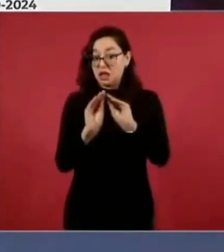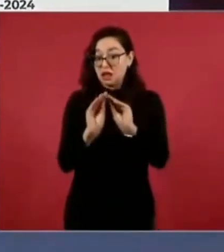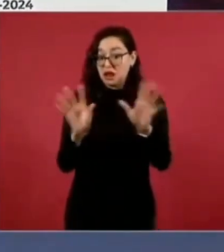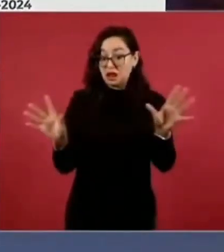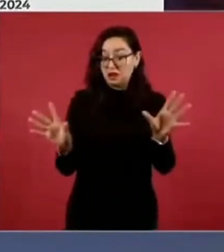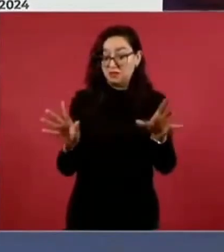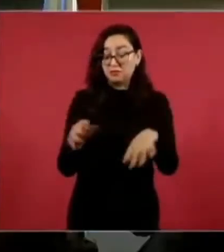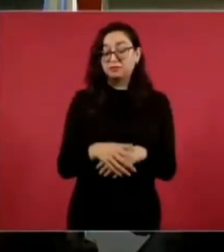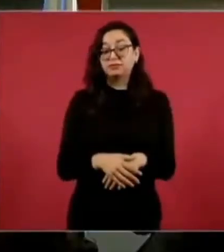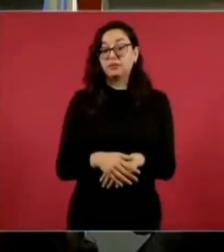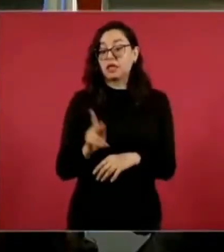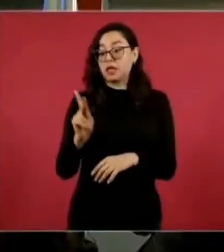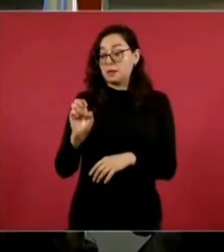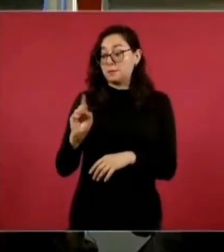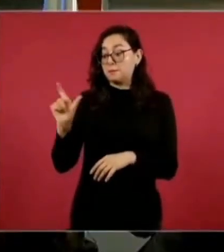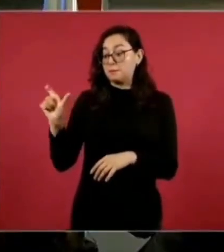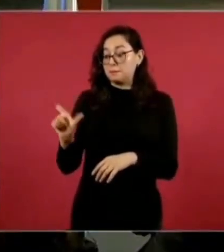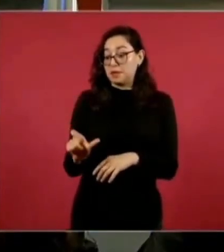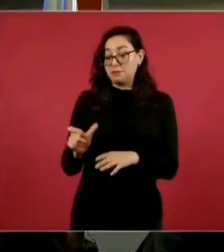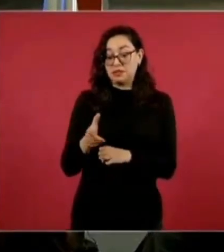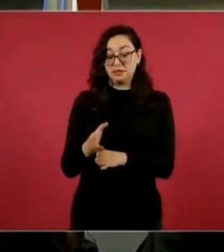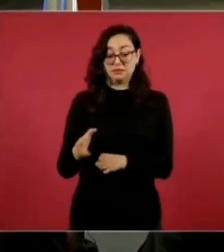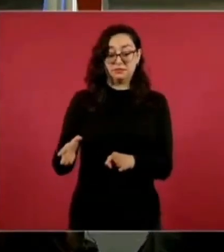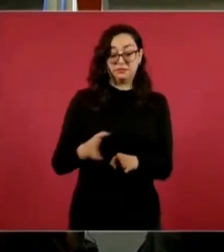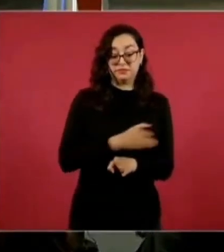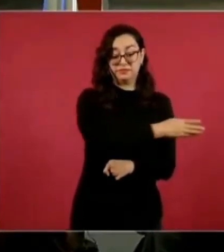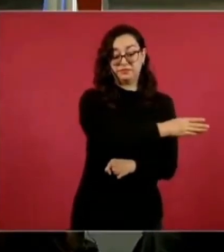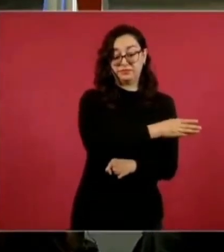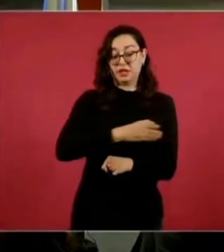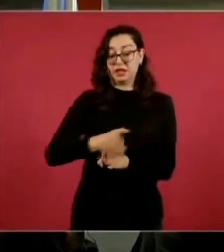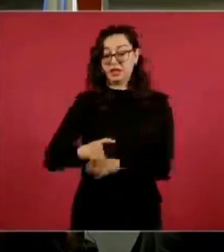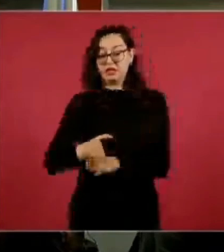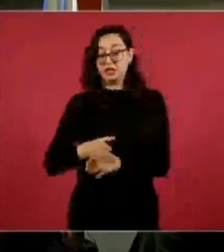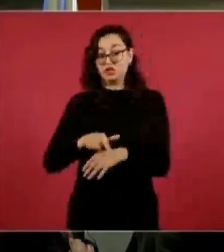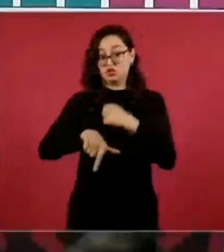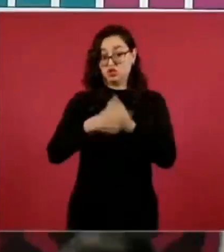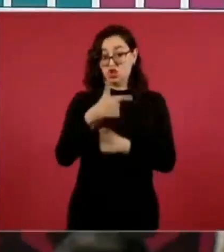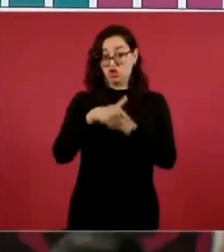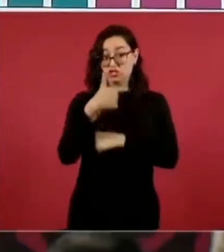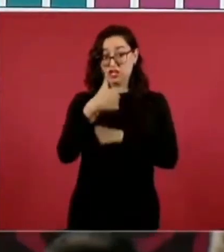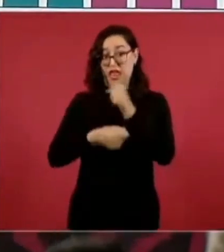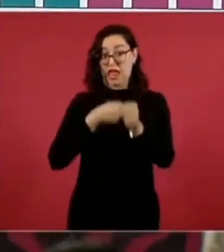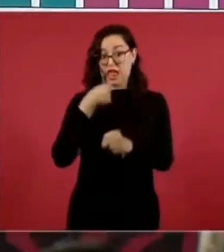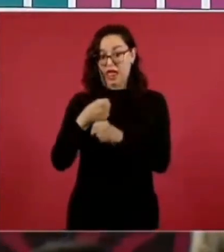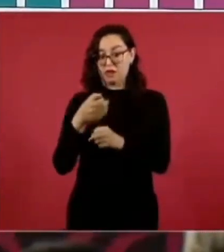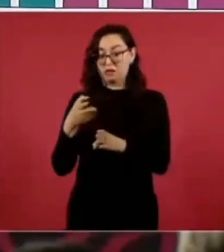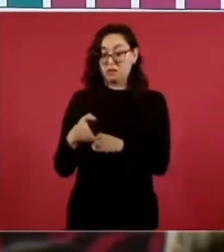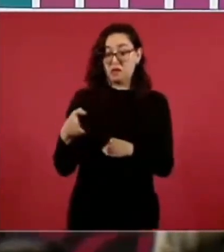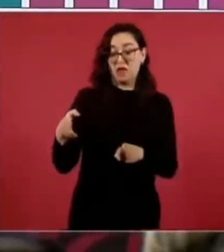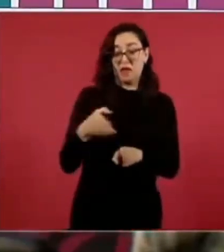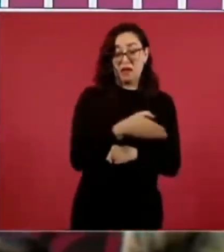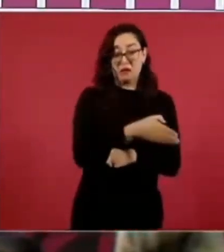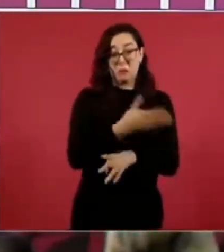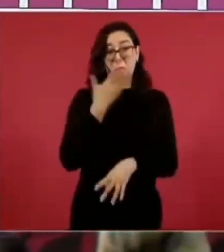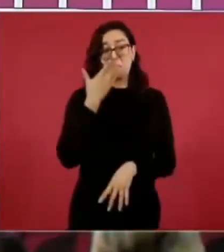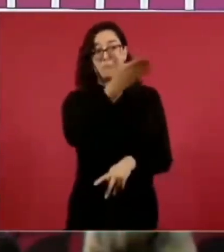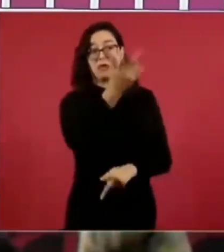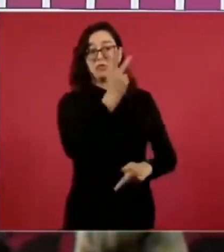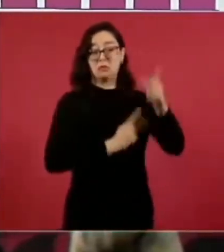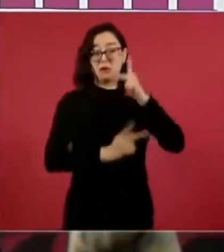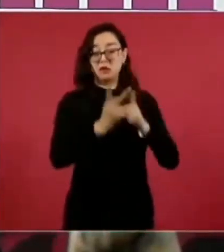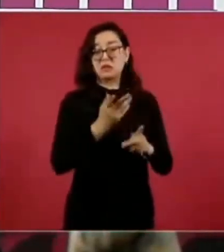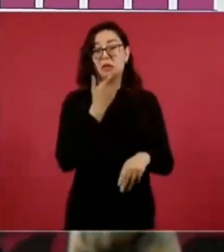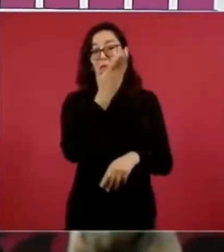cómo en este periodo neoliberal, en estos 2 últimos sexenios, la deuda prácticamente se duplicó